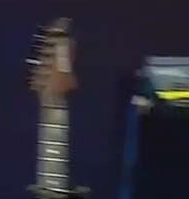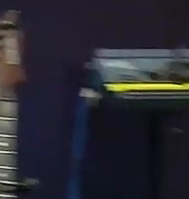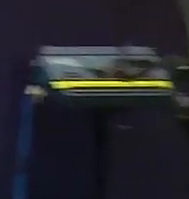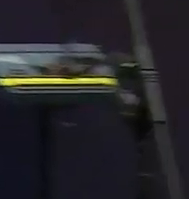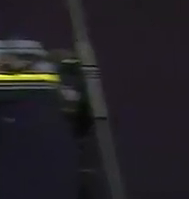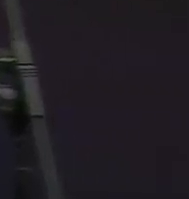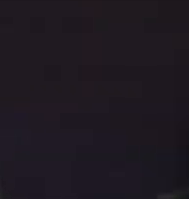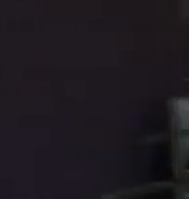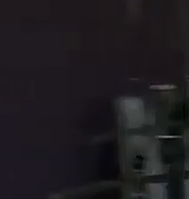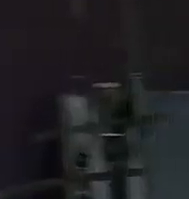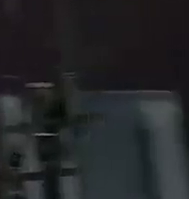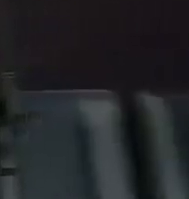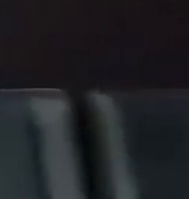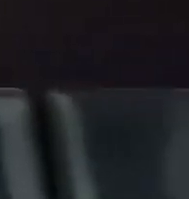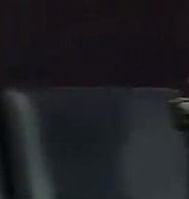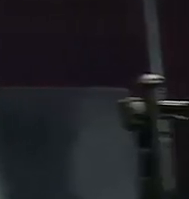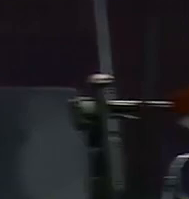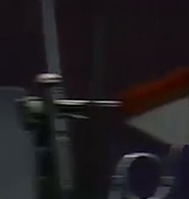Ok